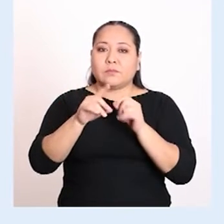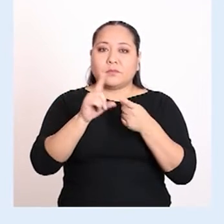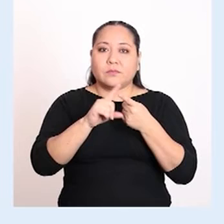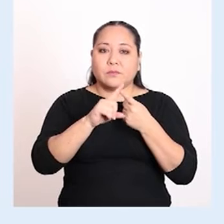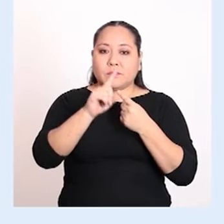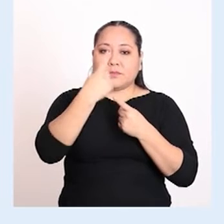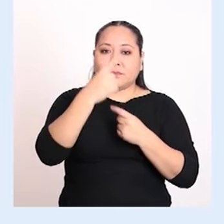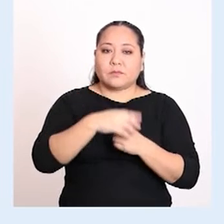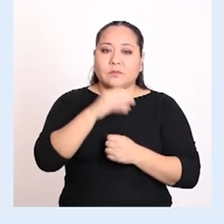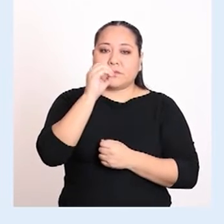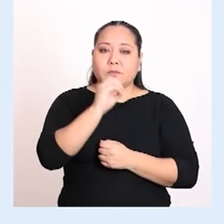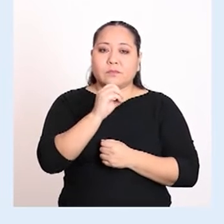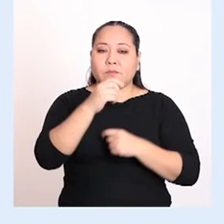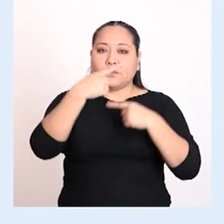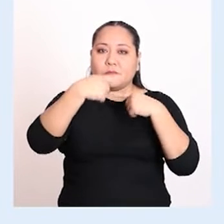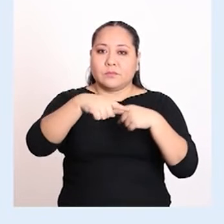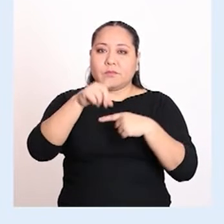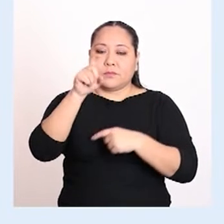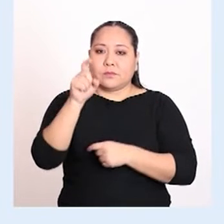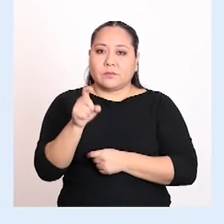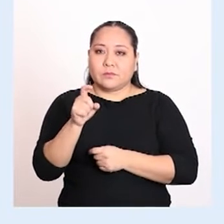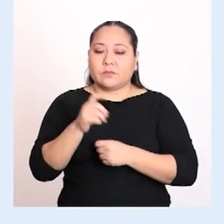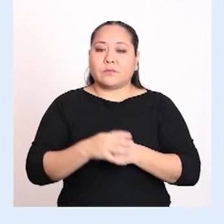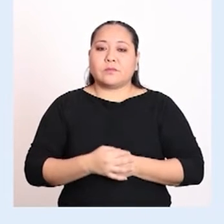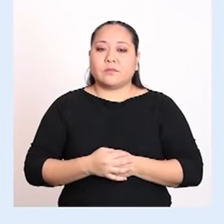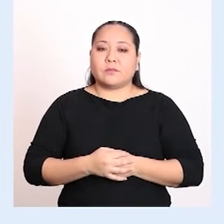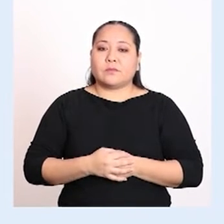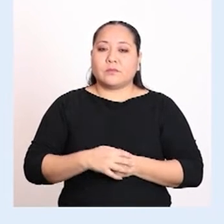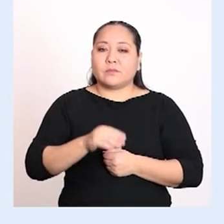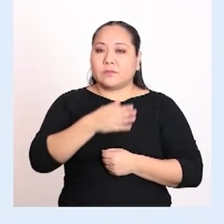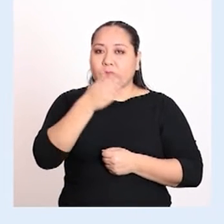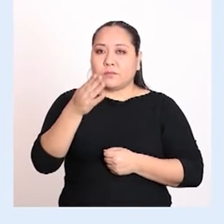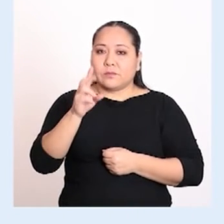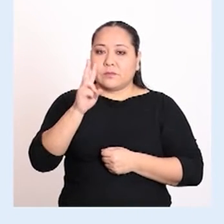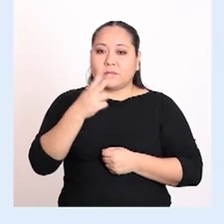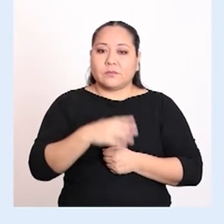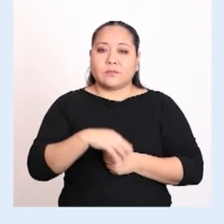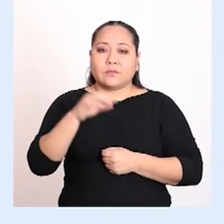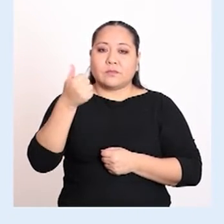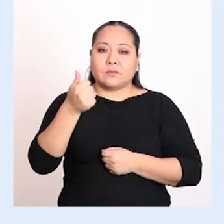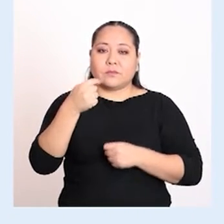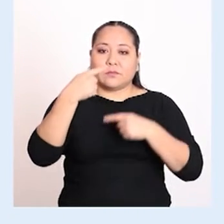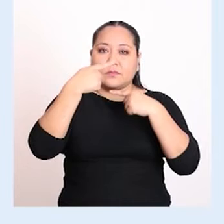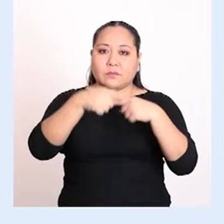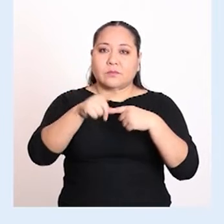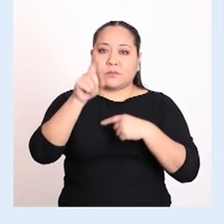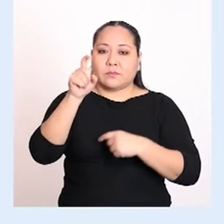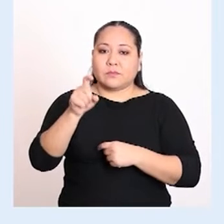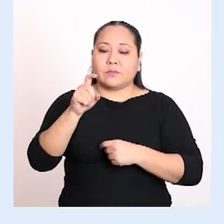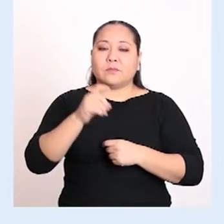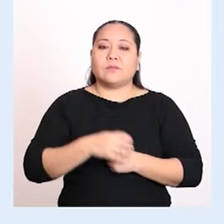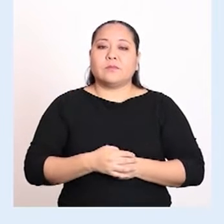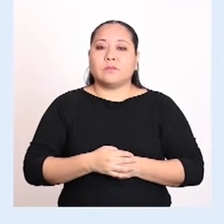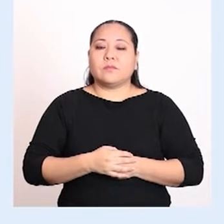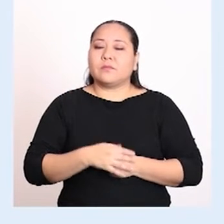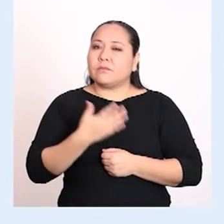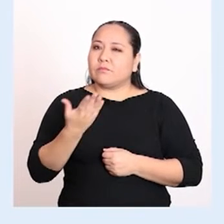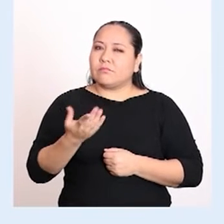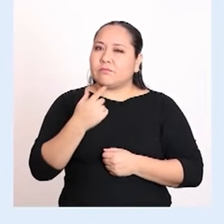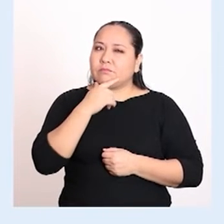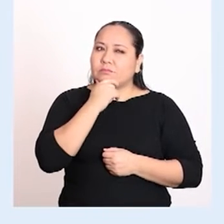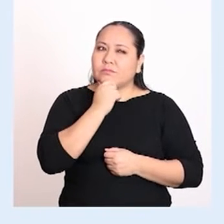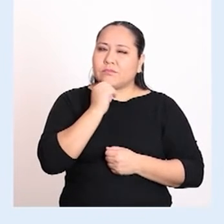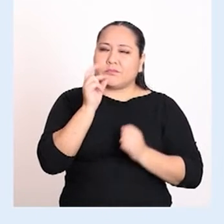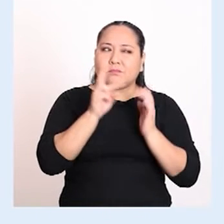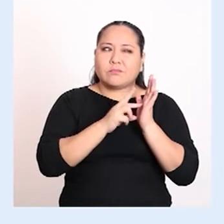primer caso 0 igual a x y para el segundo 10 es igual a x. Entonces, quiere